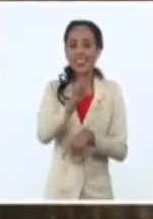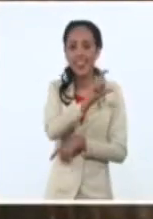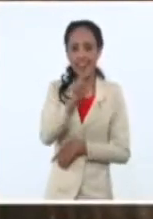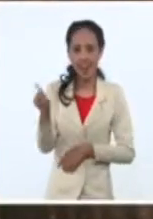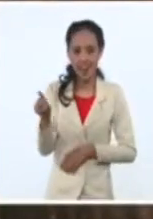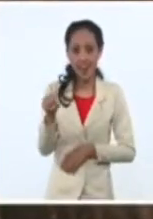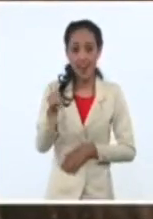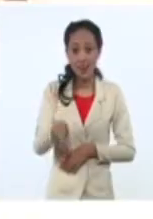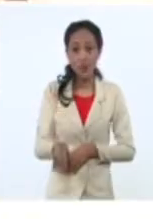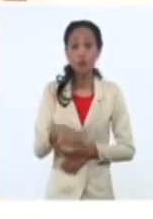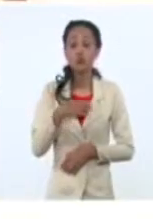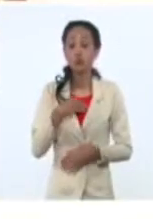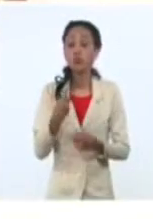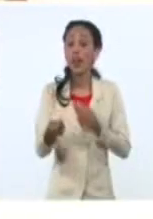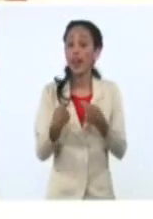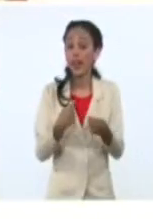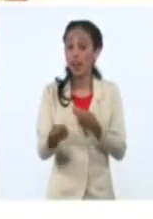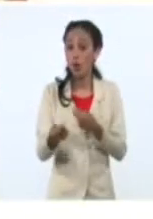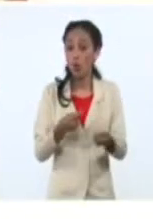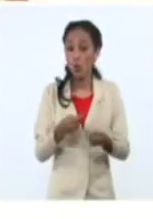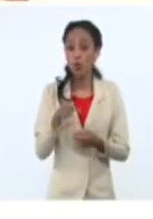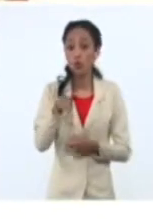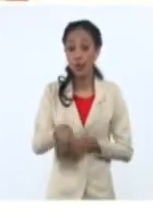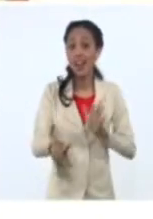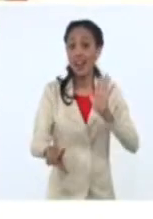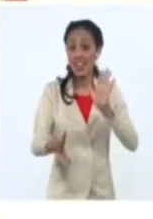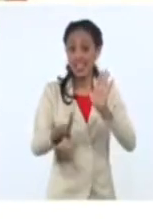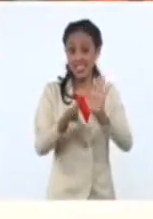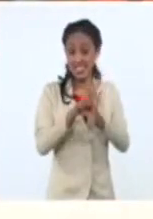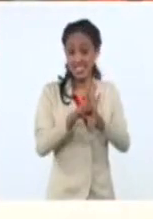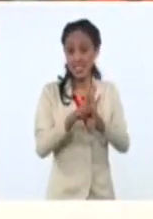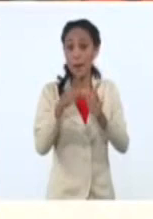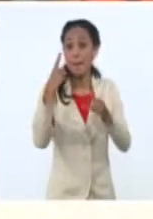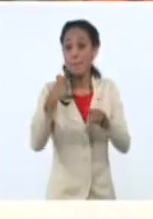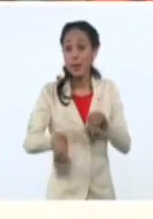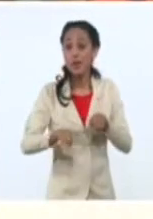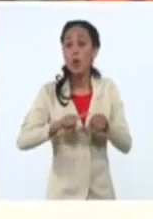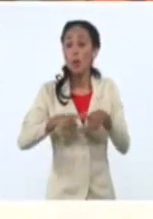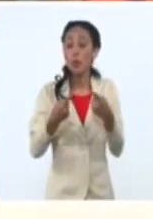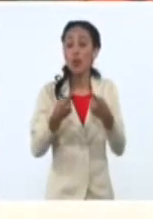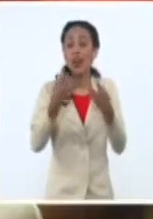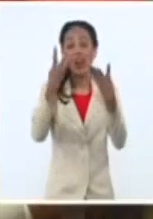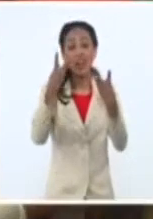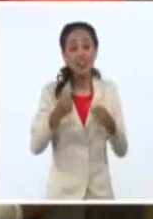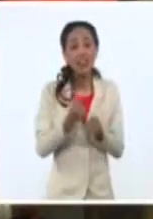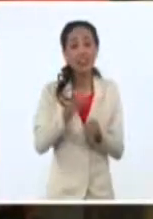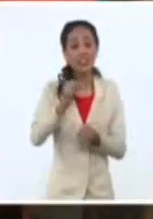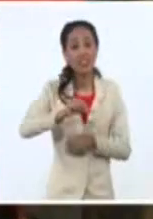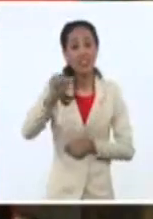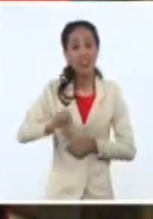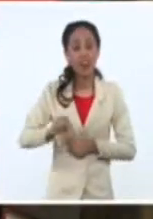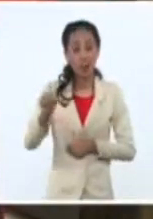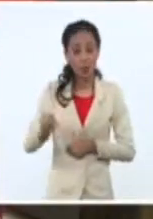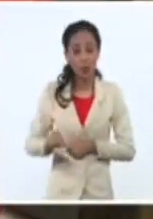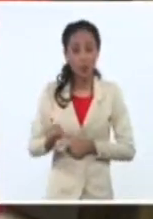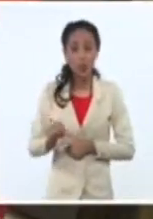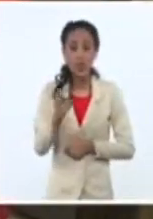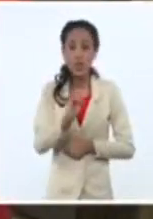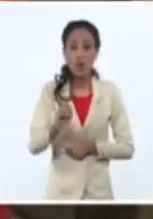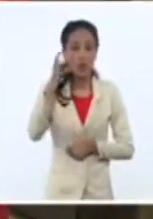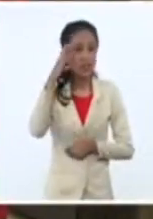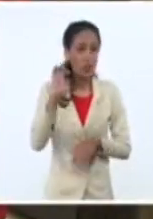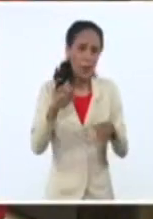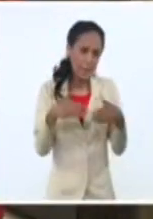uno de los tantos negocios que opera bajo esta licencia, pero que por el número de sus trabajadores y su organización es considerada una